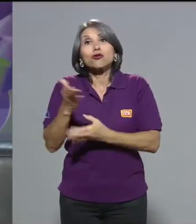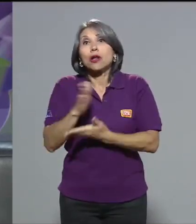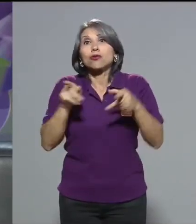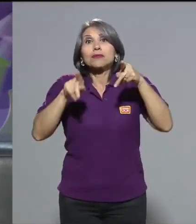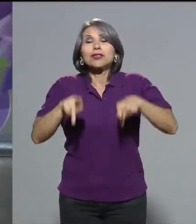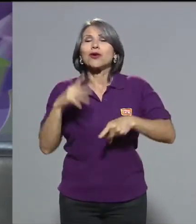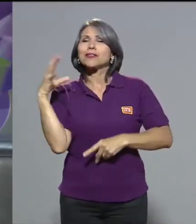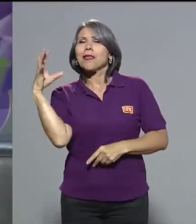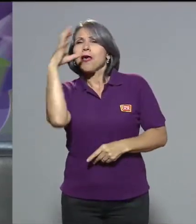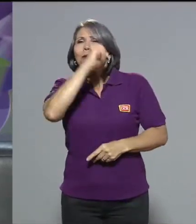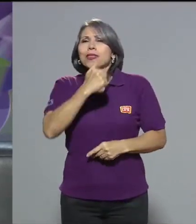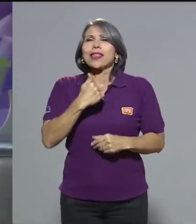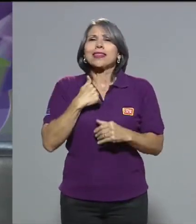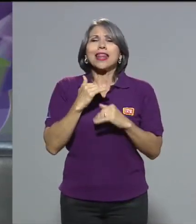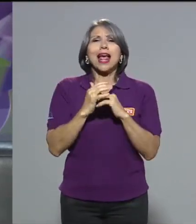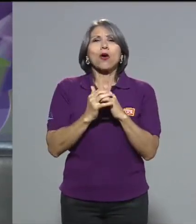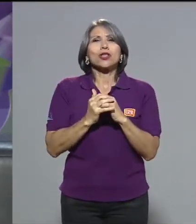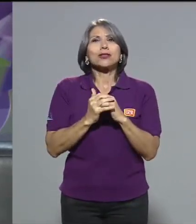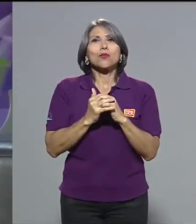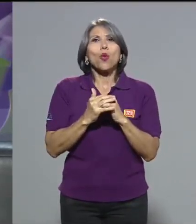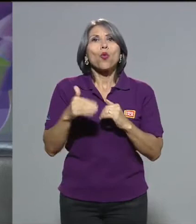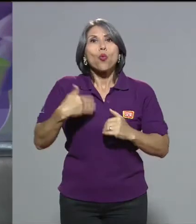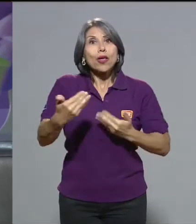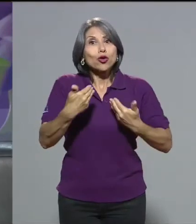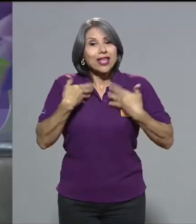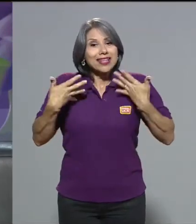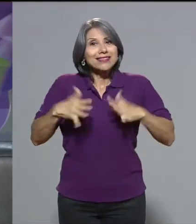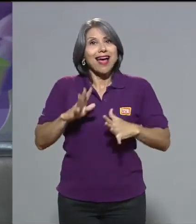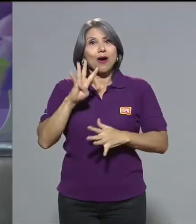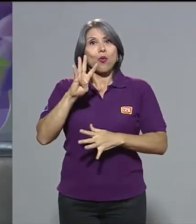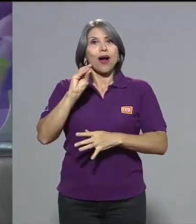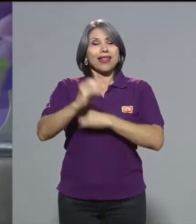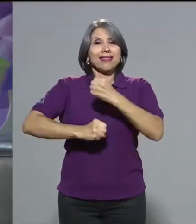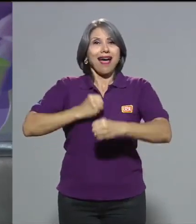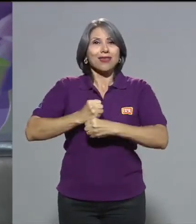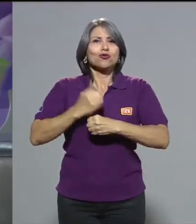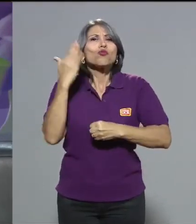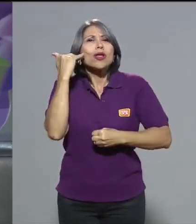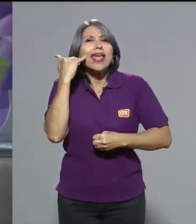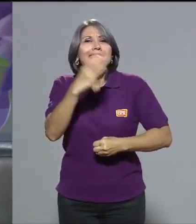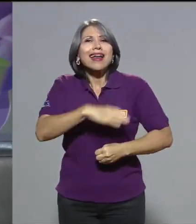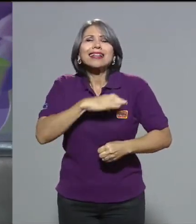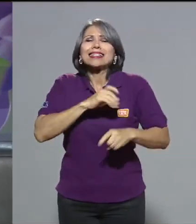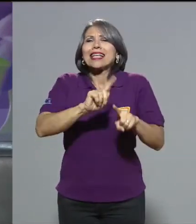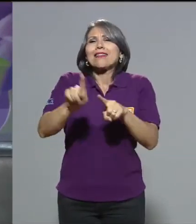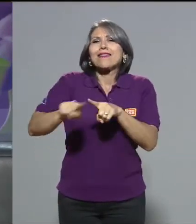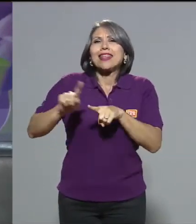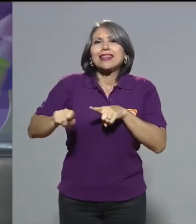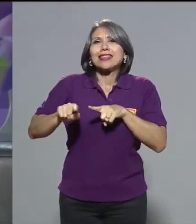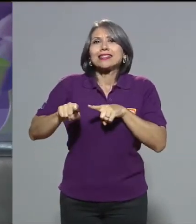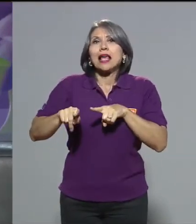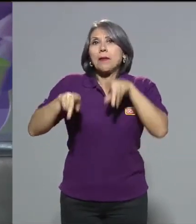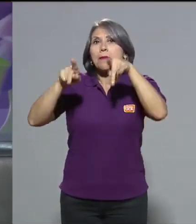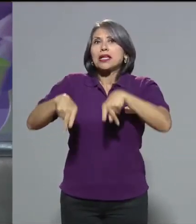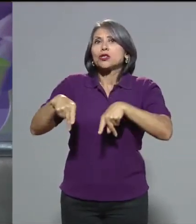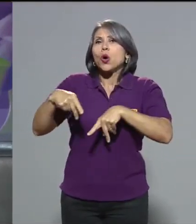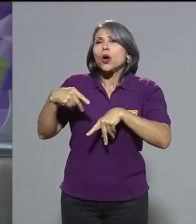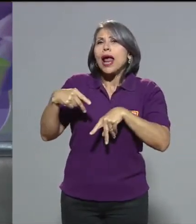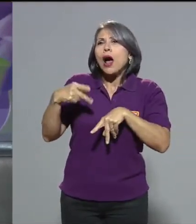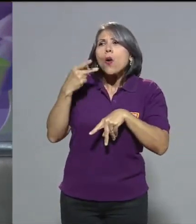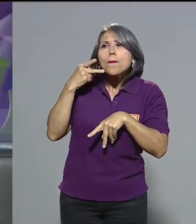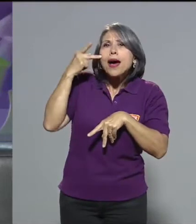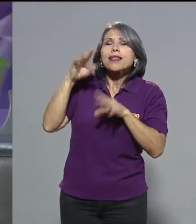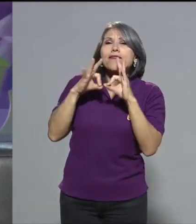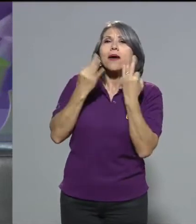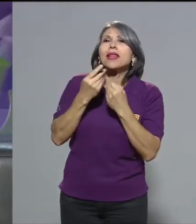qué? Porque las características en todos son diferentes. ¿Qué dice un papá? Ok, que si no me mira a los ojos, entonces el chiquito me mira a los ojos, ya no